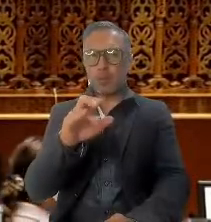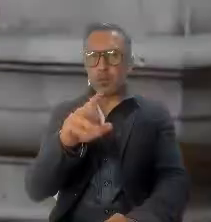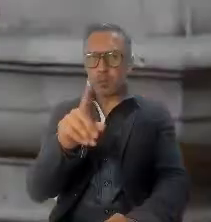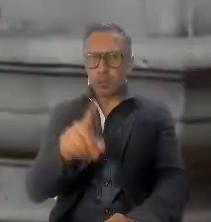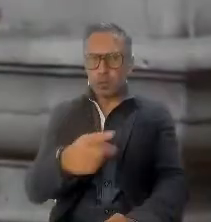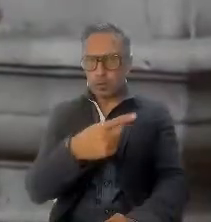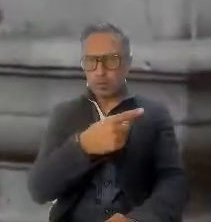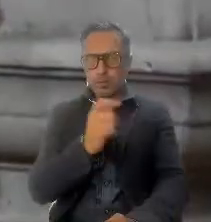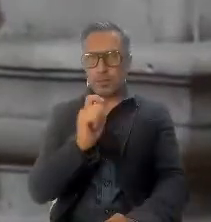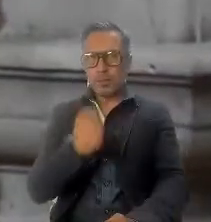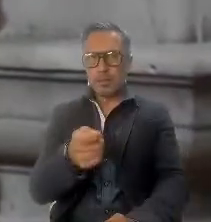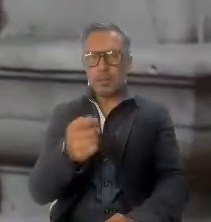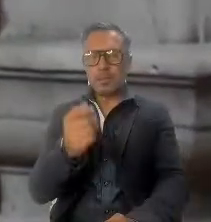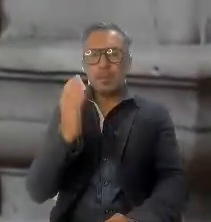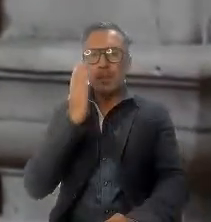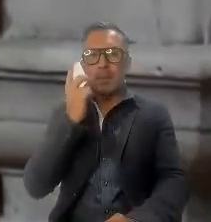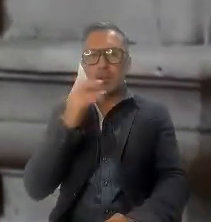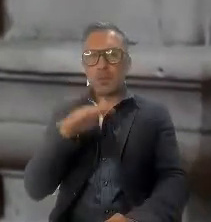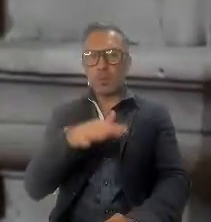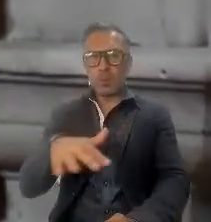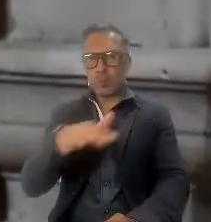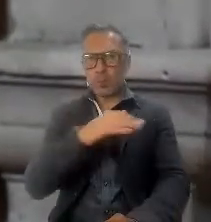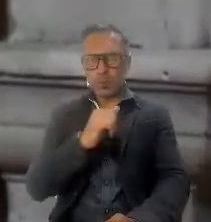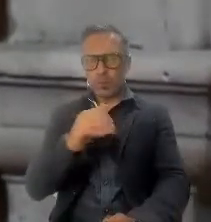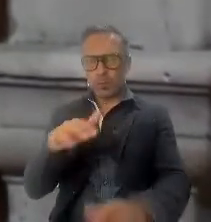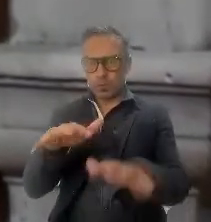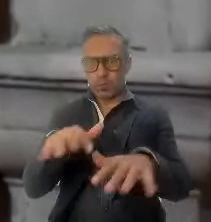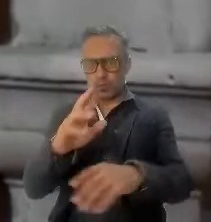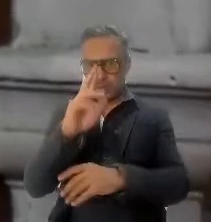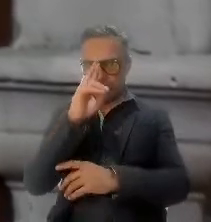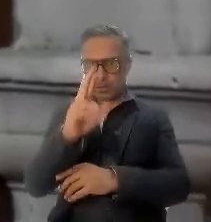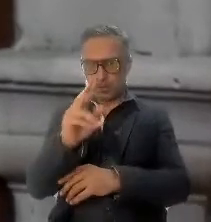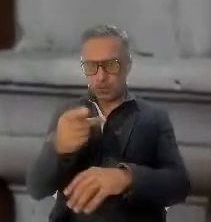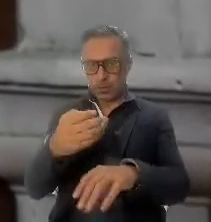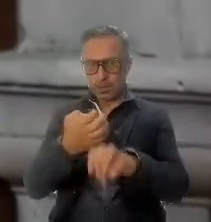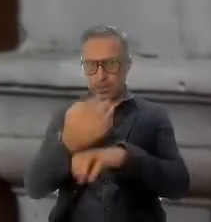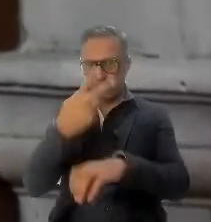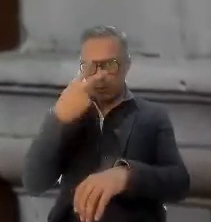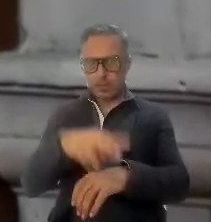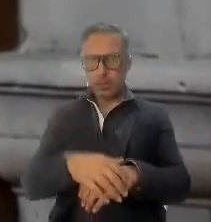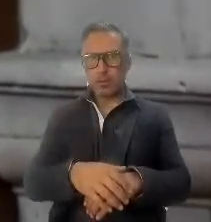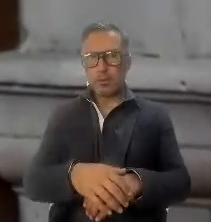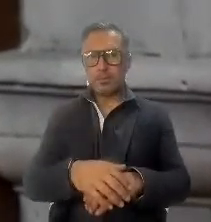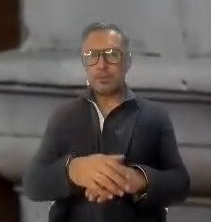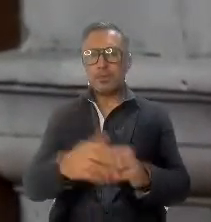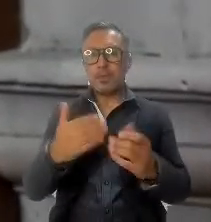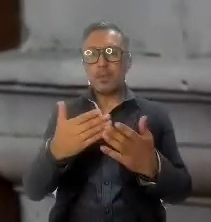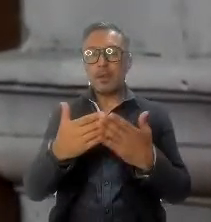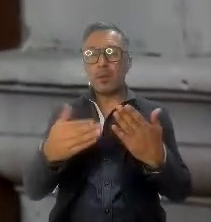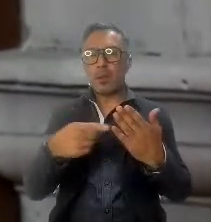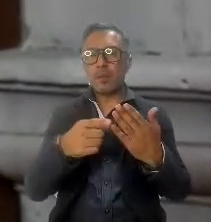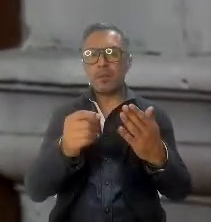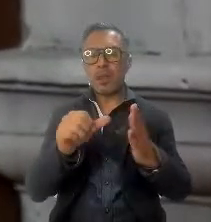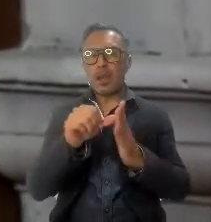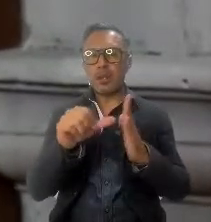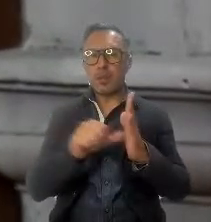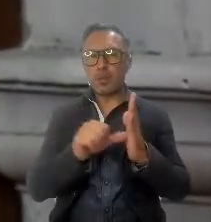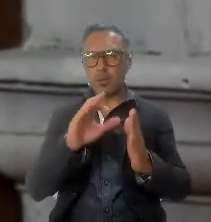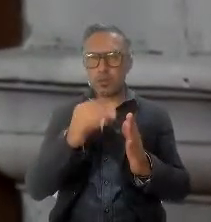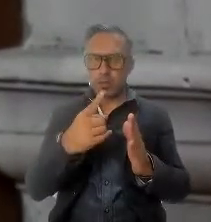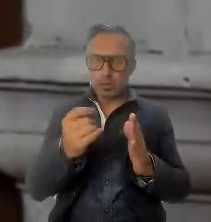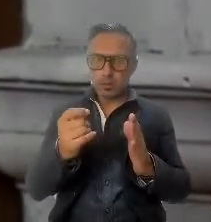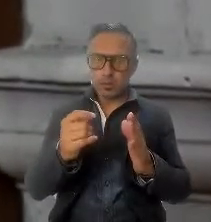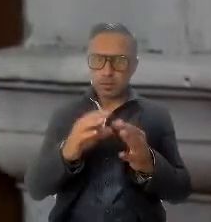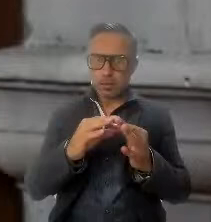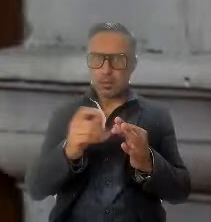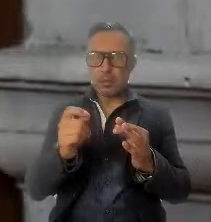Presidente de la Honorable 61ª Legislatura del Estado de México. Con fundamento en los artículos 51, fracción primera,